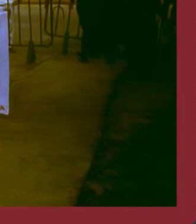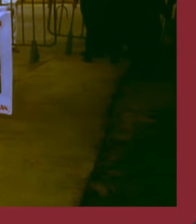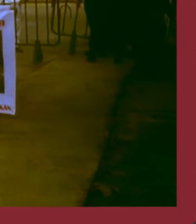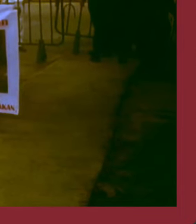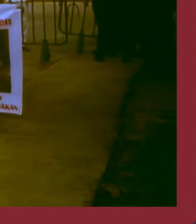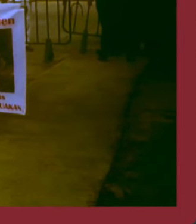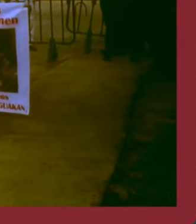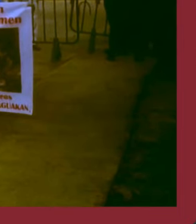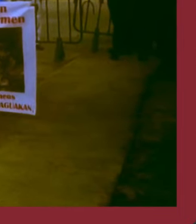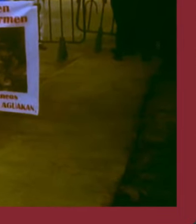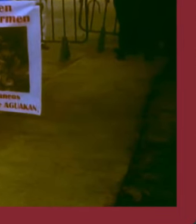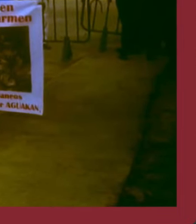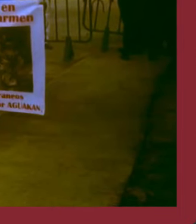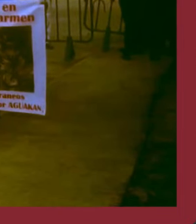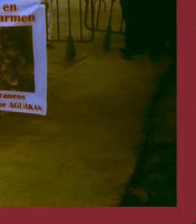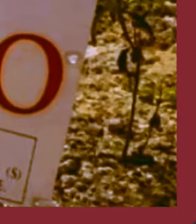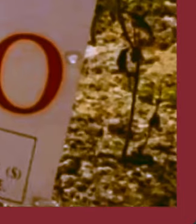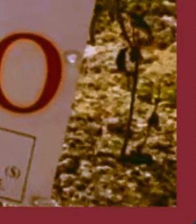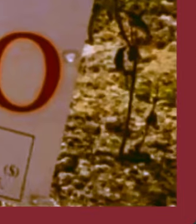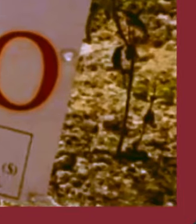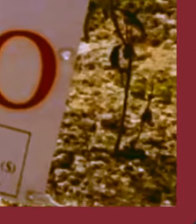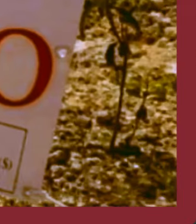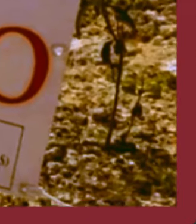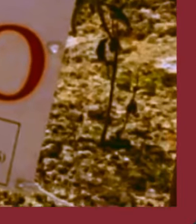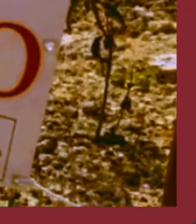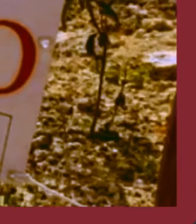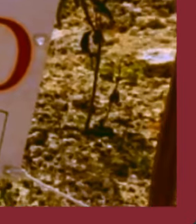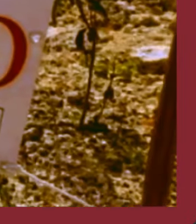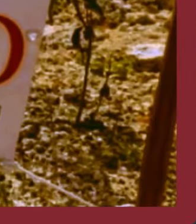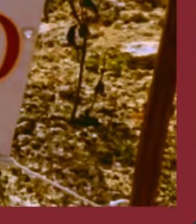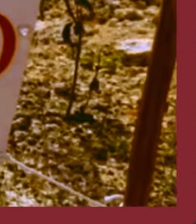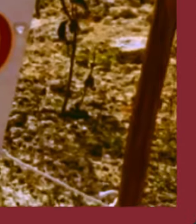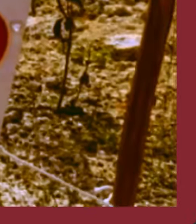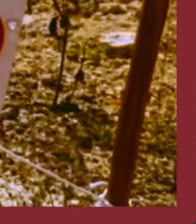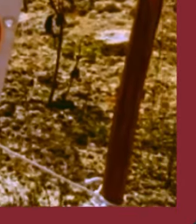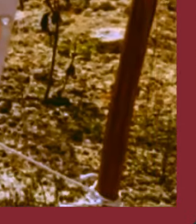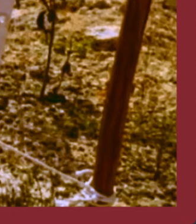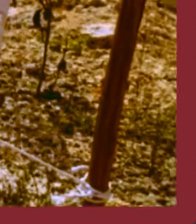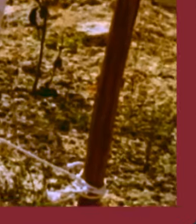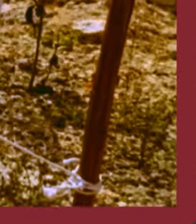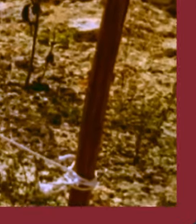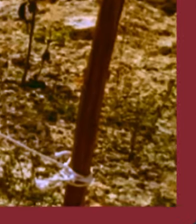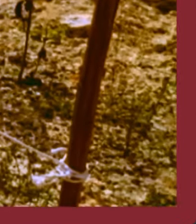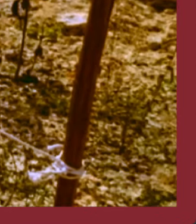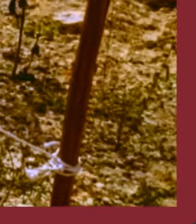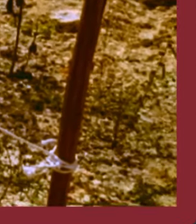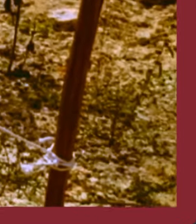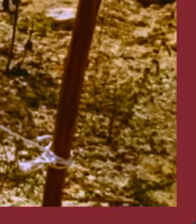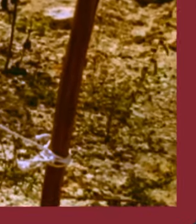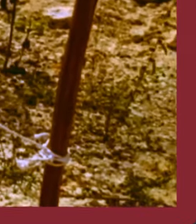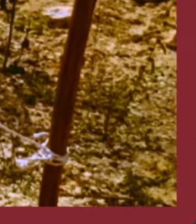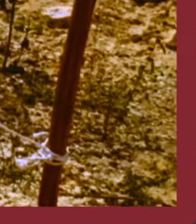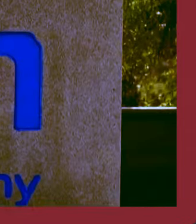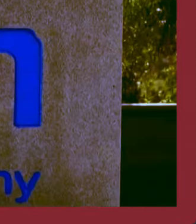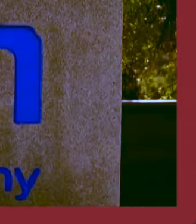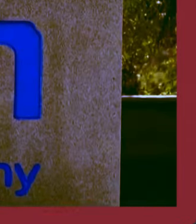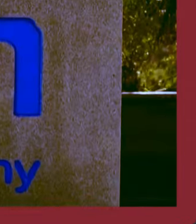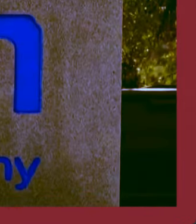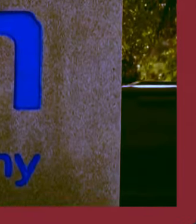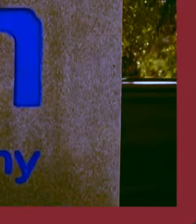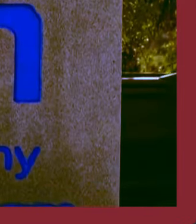en materia de impacto ambiental y cambio de uso de suelo en terrenos forestales. Estas medidas siguen vigentes en la